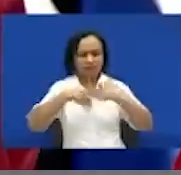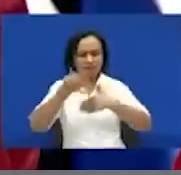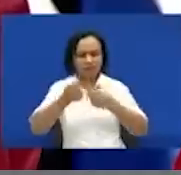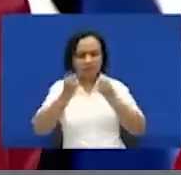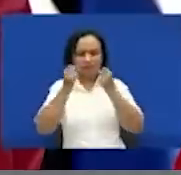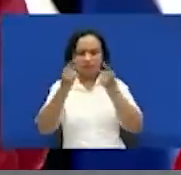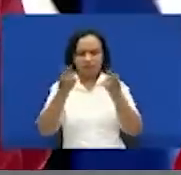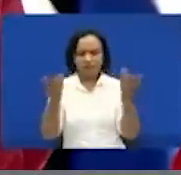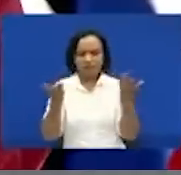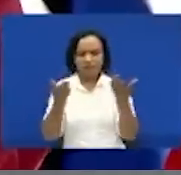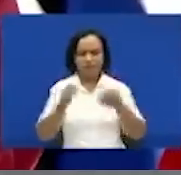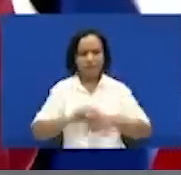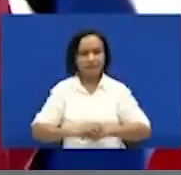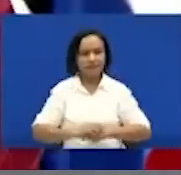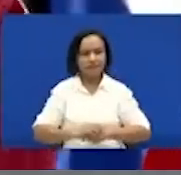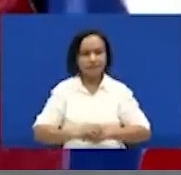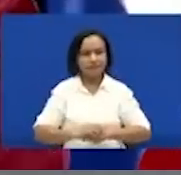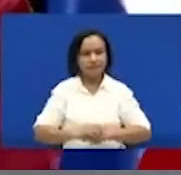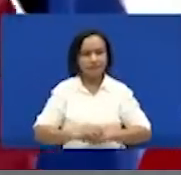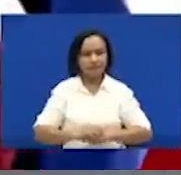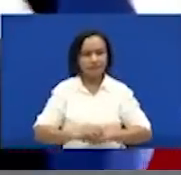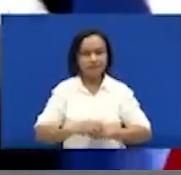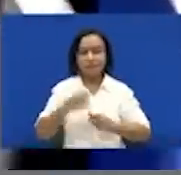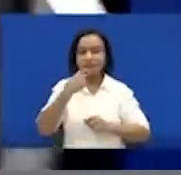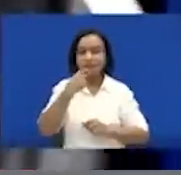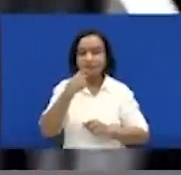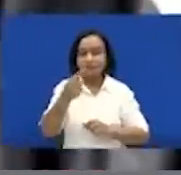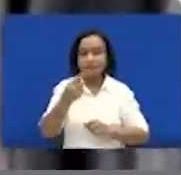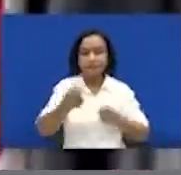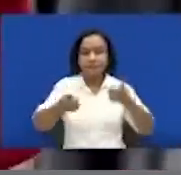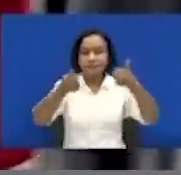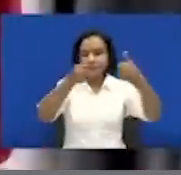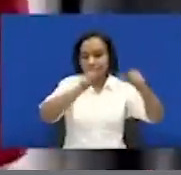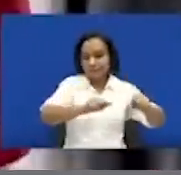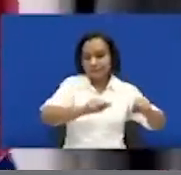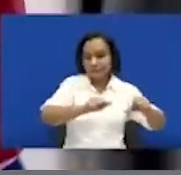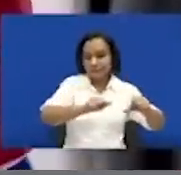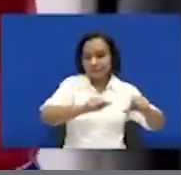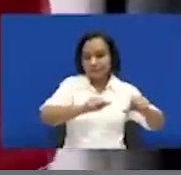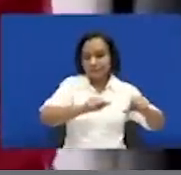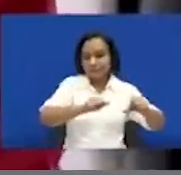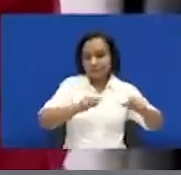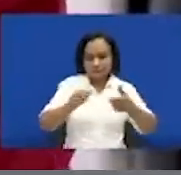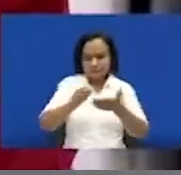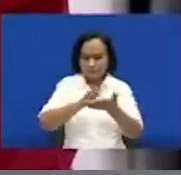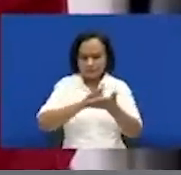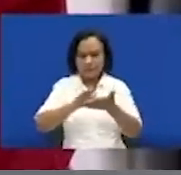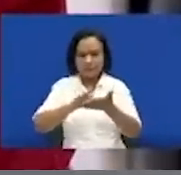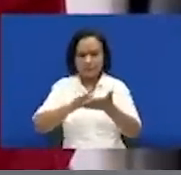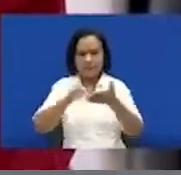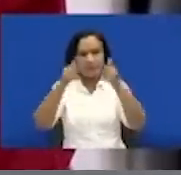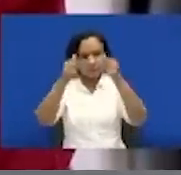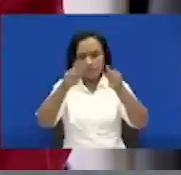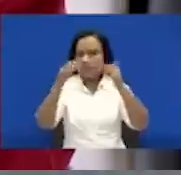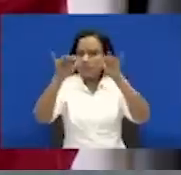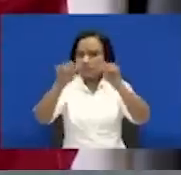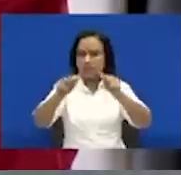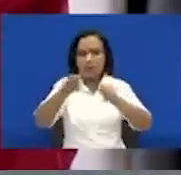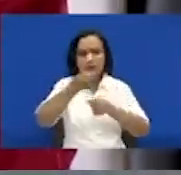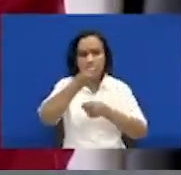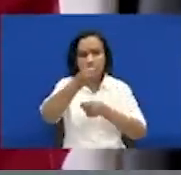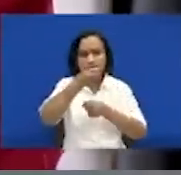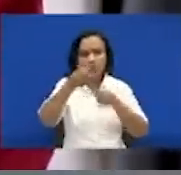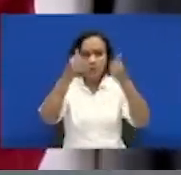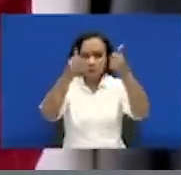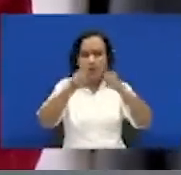Cuba. Incluso como ellos están diciendo que hubo acuerdo, nosotros corrimos a sacar una nota de prensa para anunciar